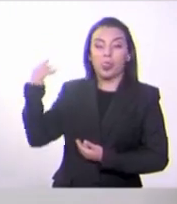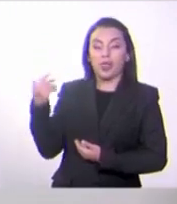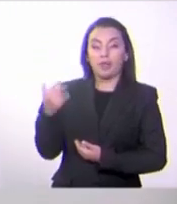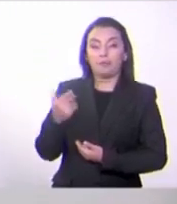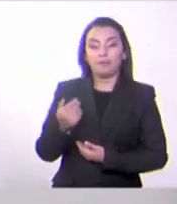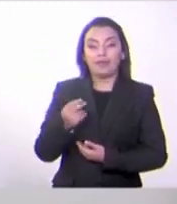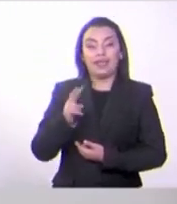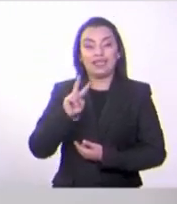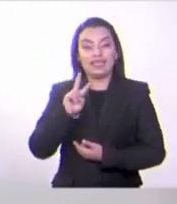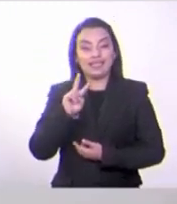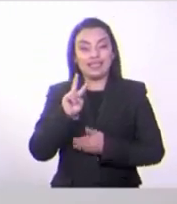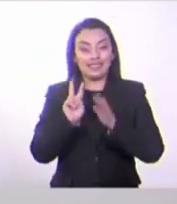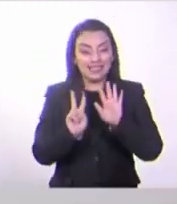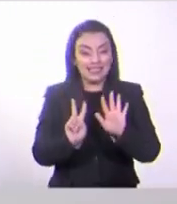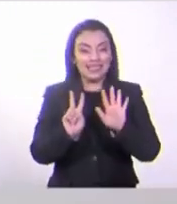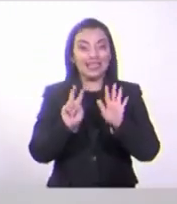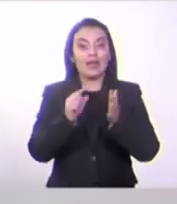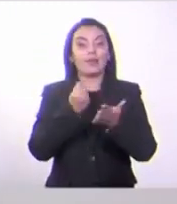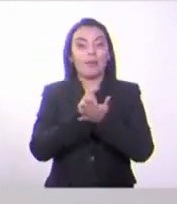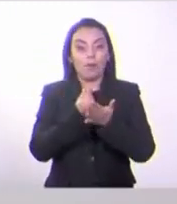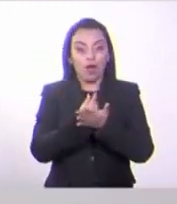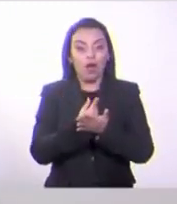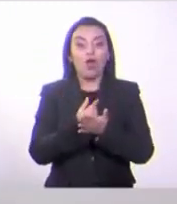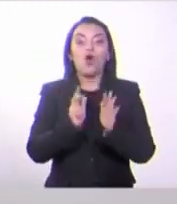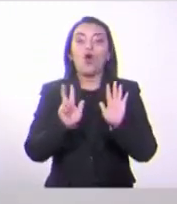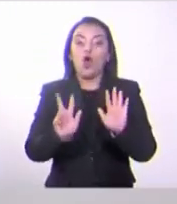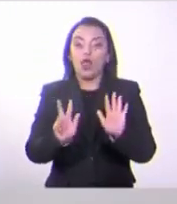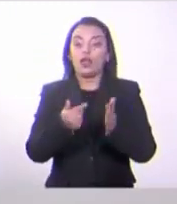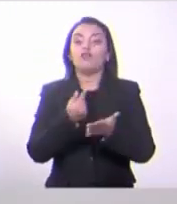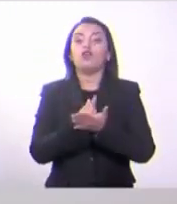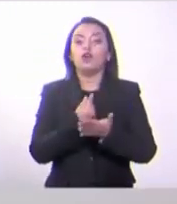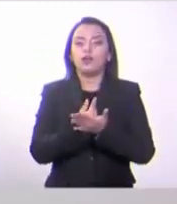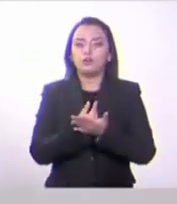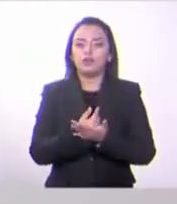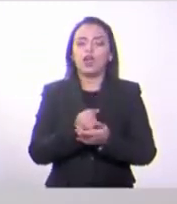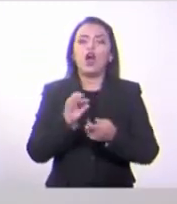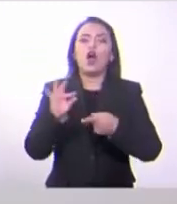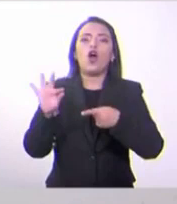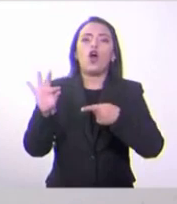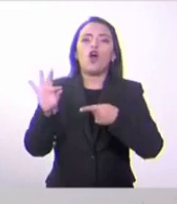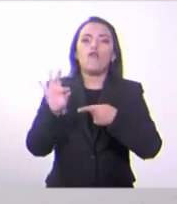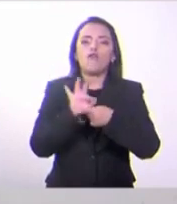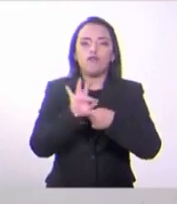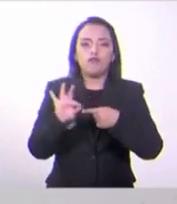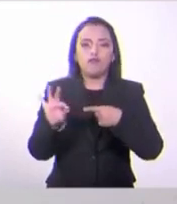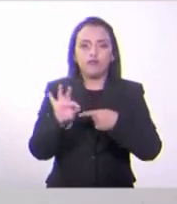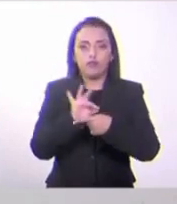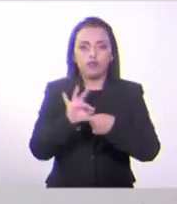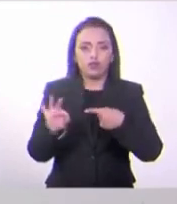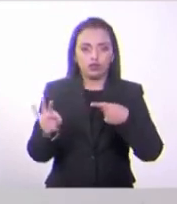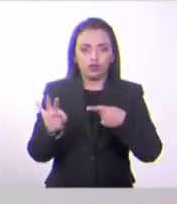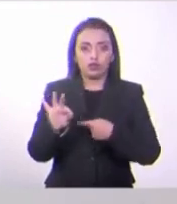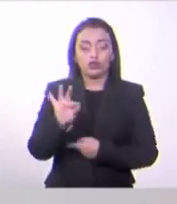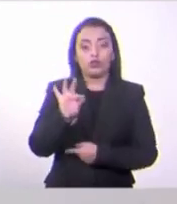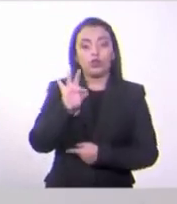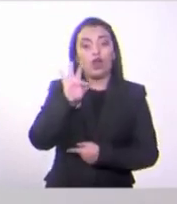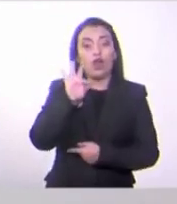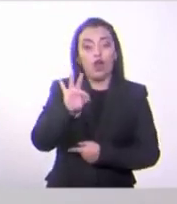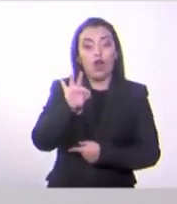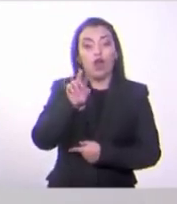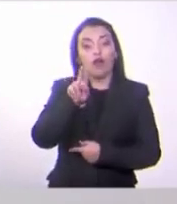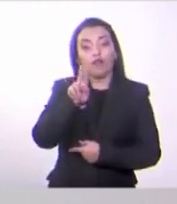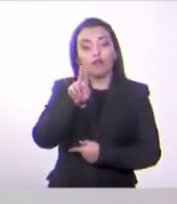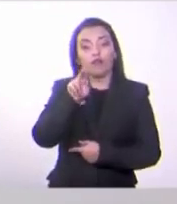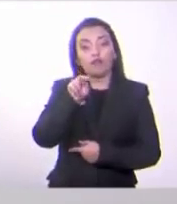funciones. Sí. ¿Qué funciones conocemos? ¿Qué funciones? ¿Cuál fue la primera que vimos? ¿Recuerdas la primera que estudiamos? Función